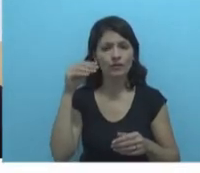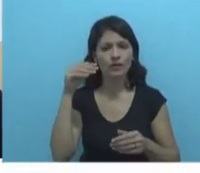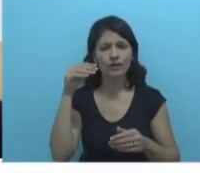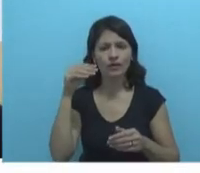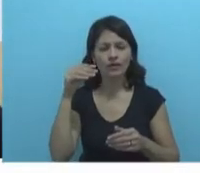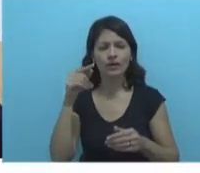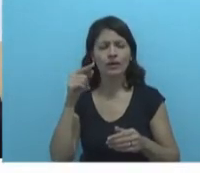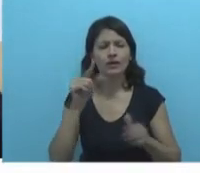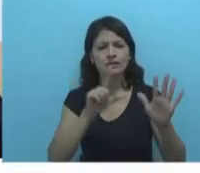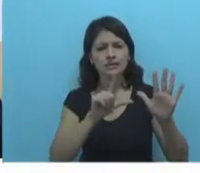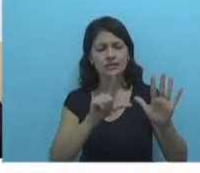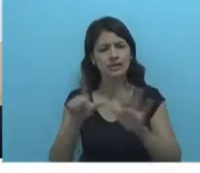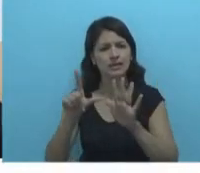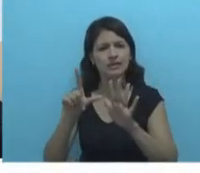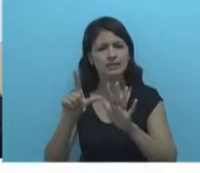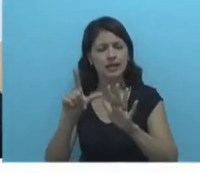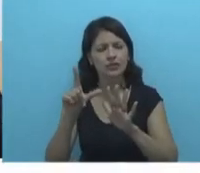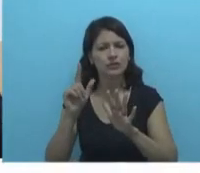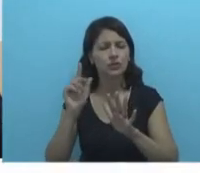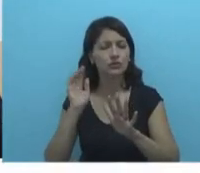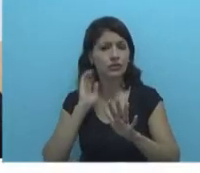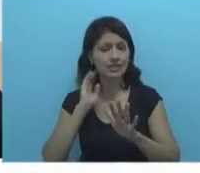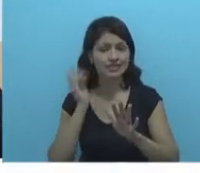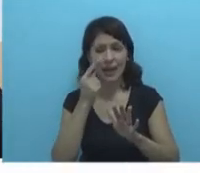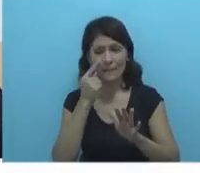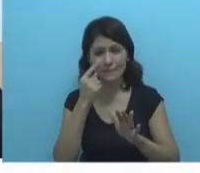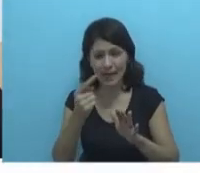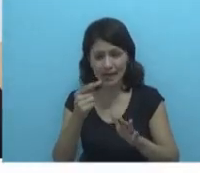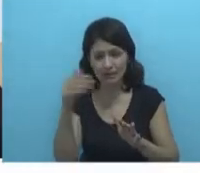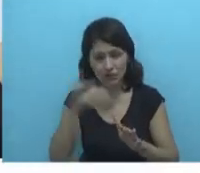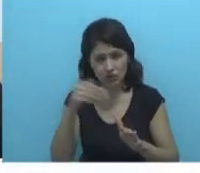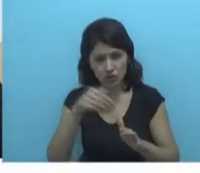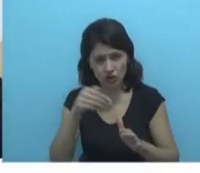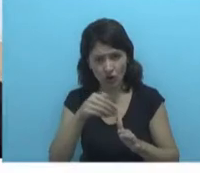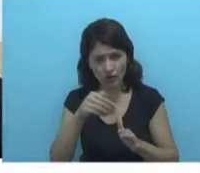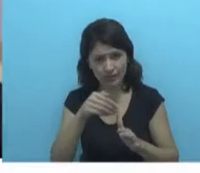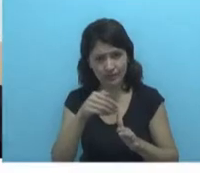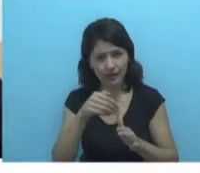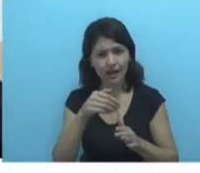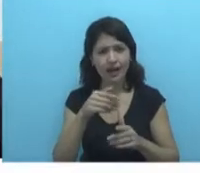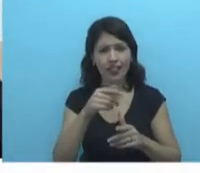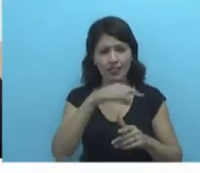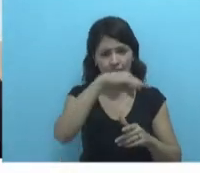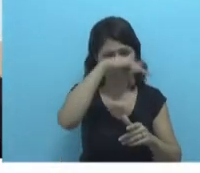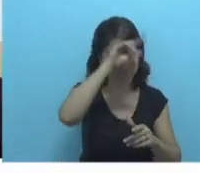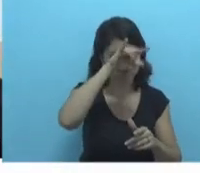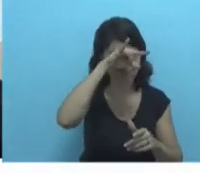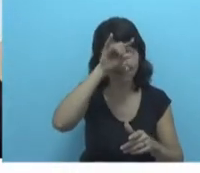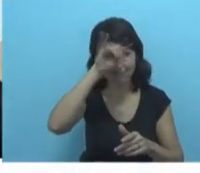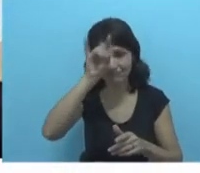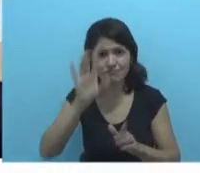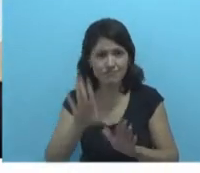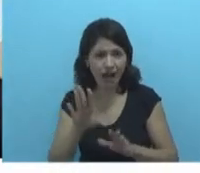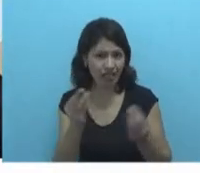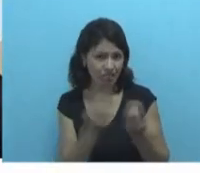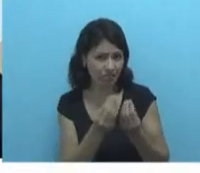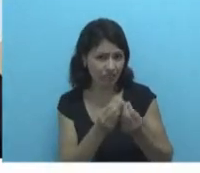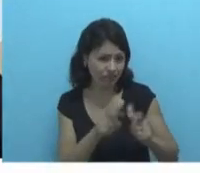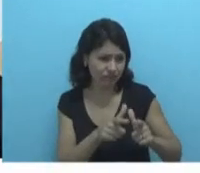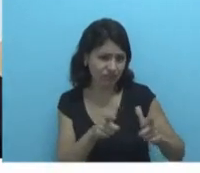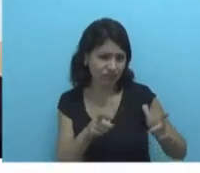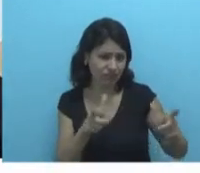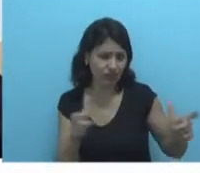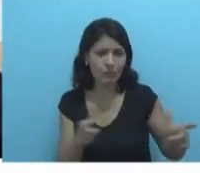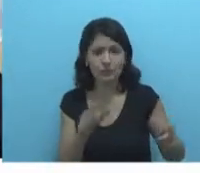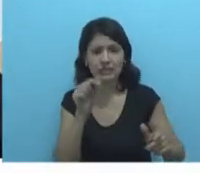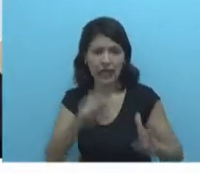59.727.000 cabezas. Con la genial medida tomada, no solo que el precio de la carne no bajó, no